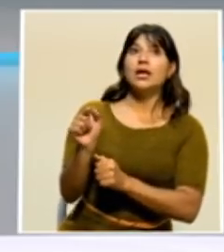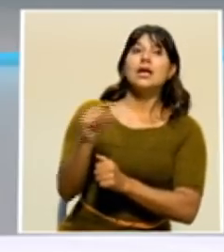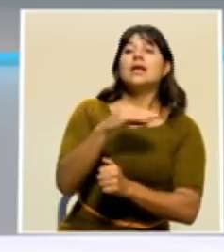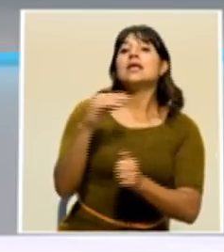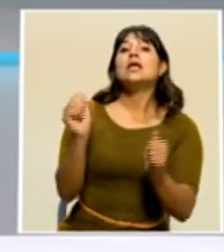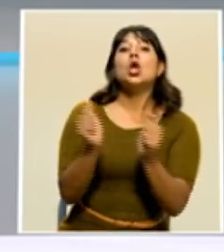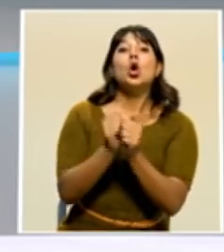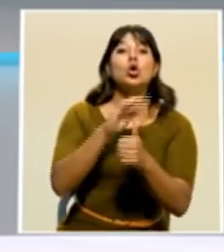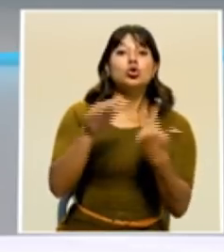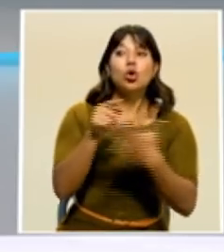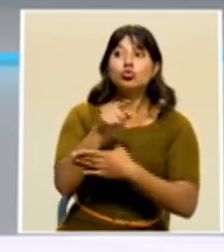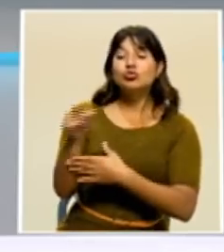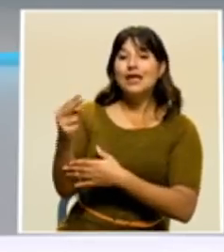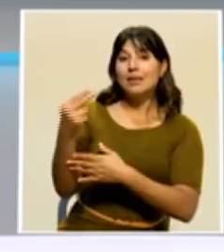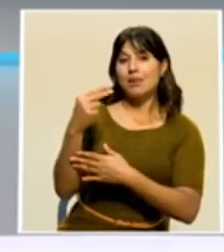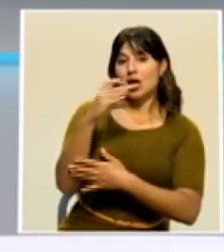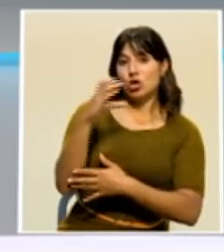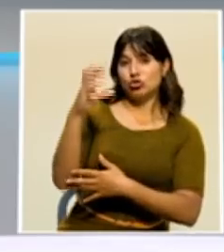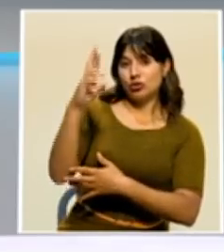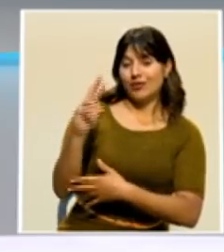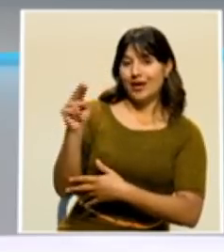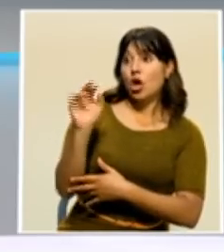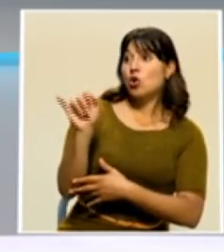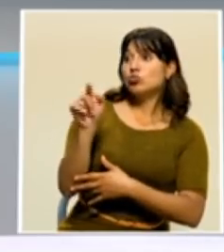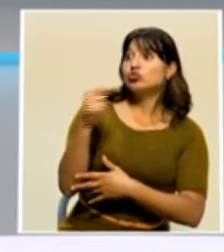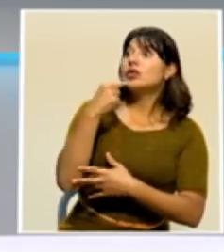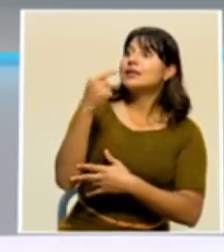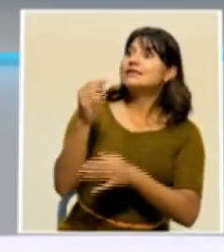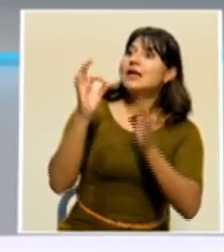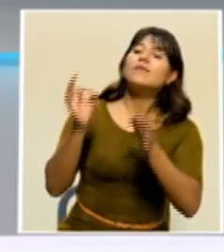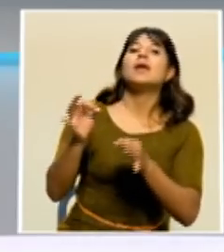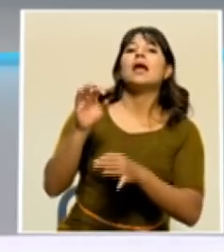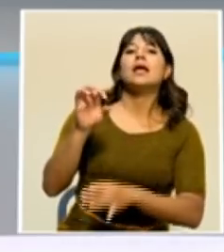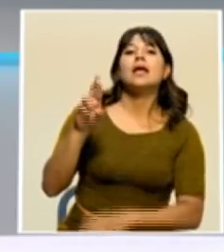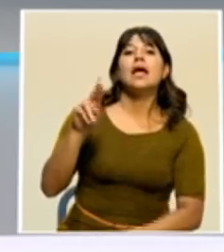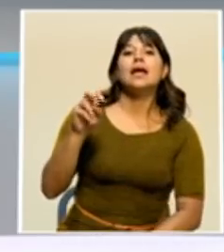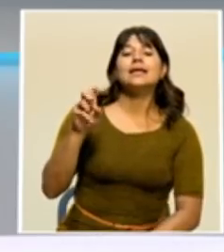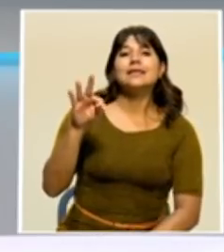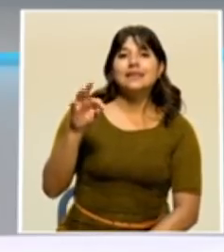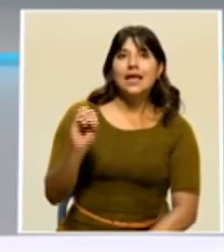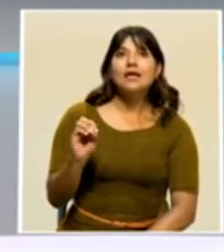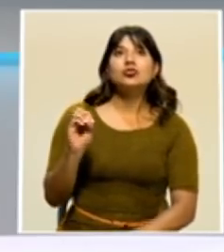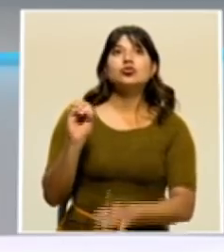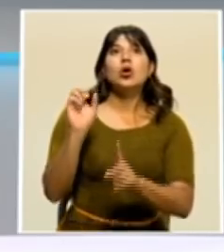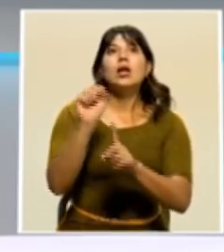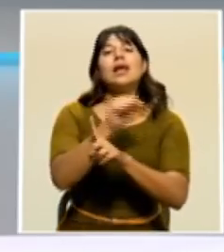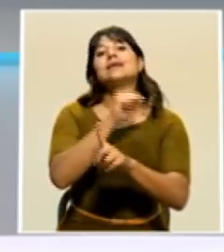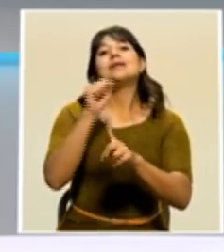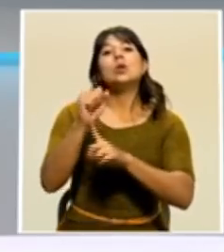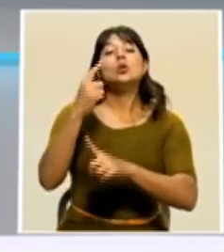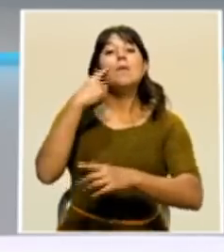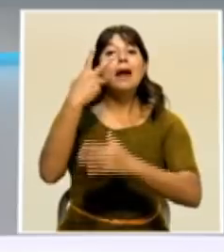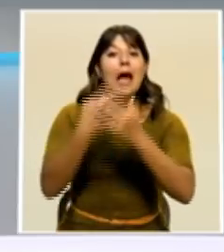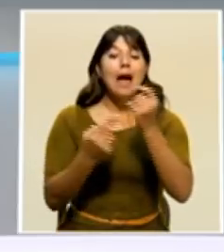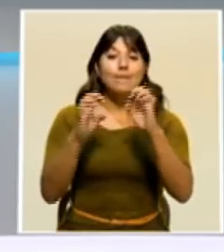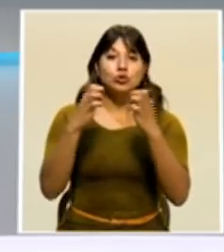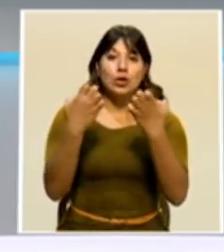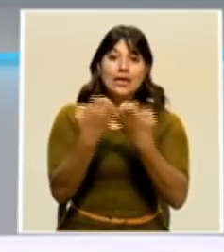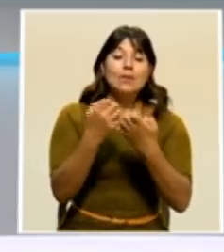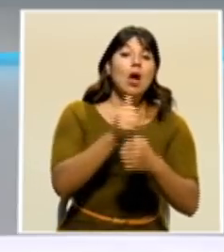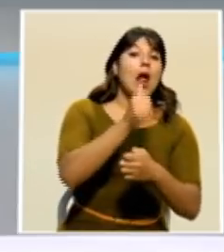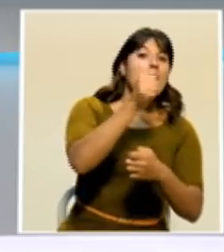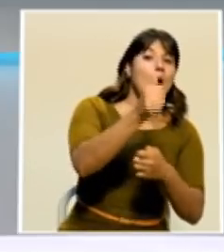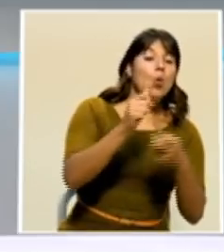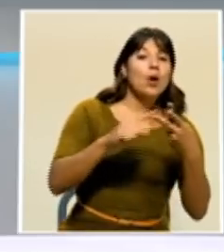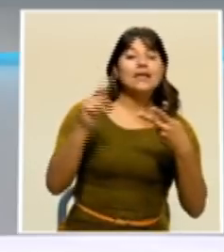siguen acá en Costa Rica Noticias. Como ya lo decía usted muy bien, ¿no, Ernesto? Pues el panorama para ambos equipos, para la Liga Deportiva Alajuelense, para el